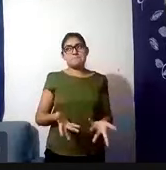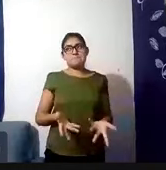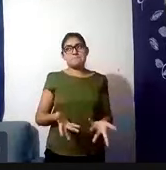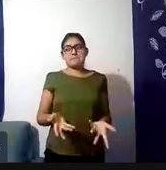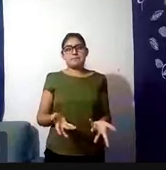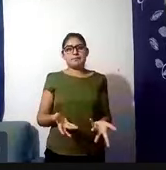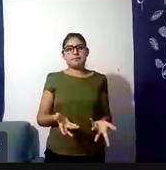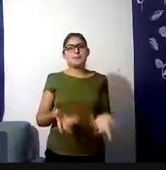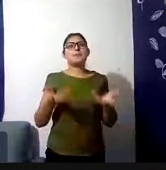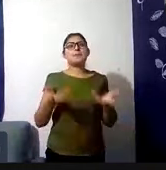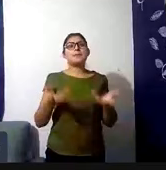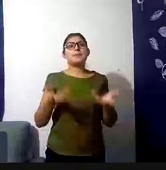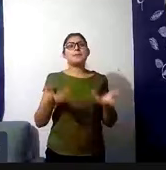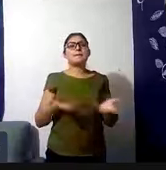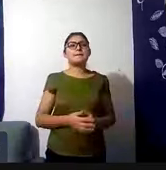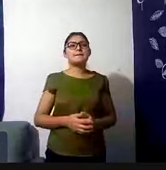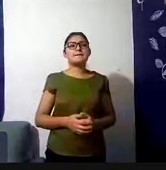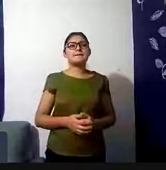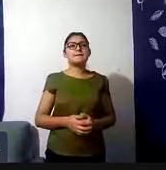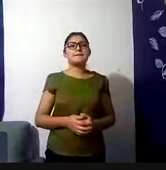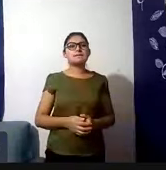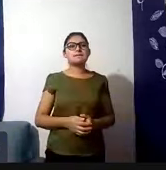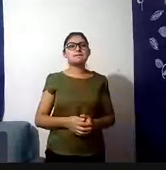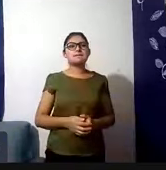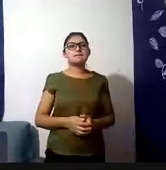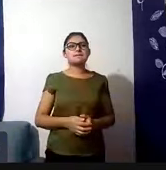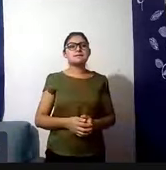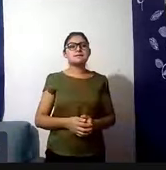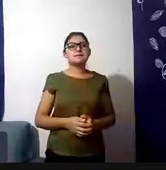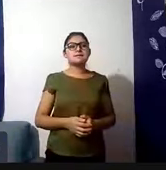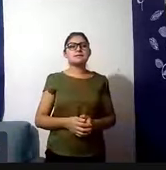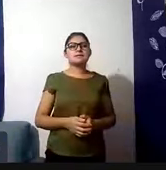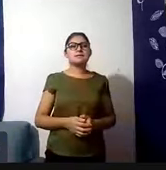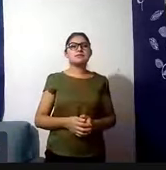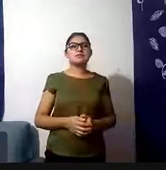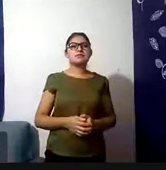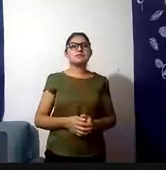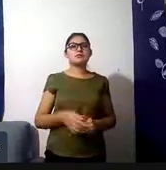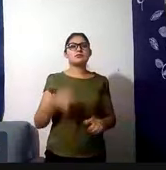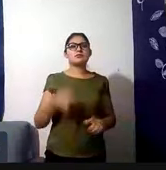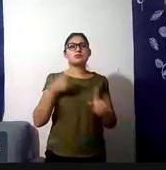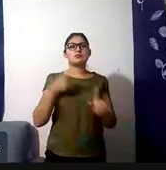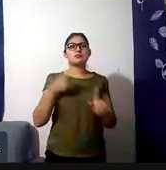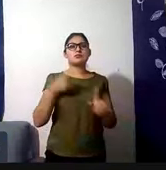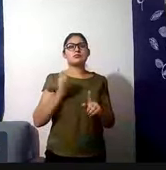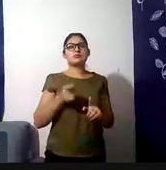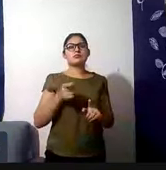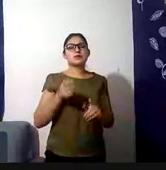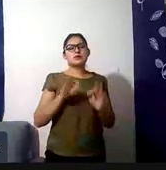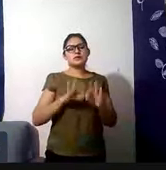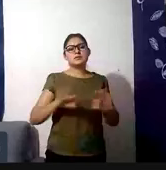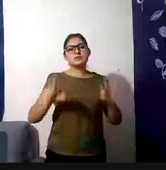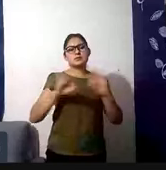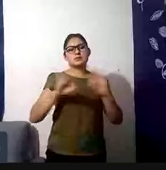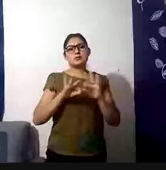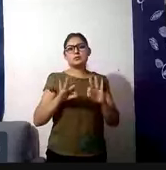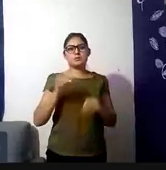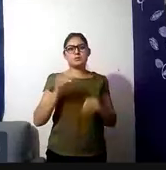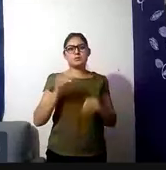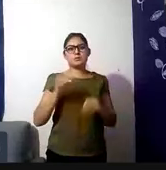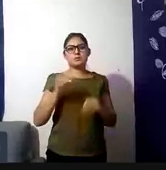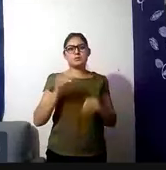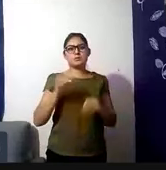ahora sí que es una cuestión bien delicada, bien personal. Hay